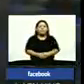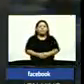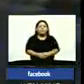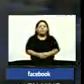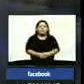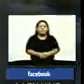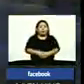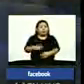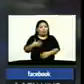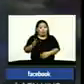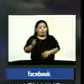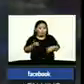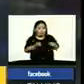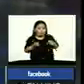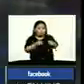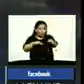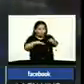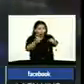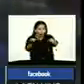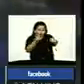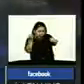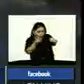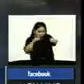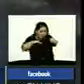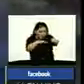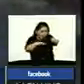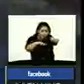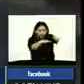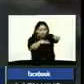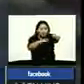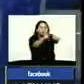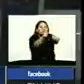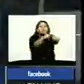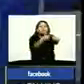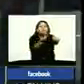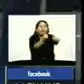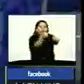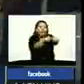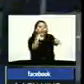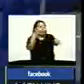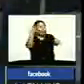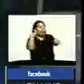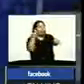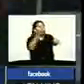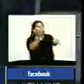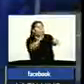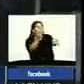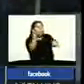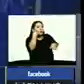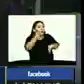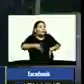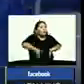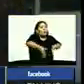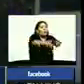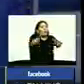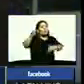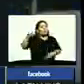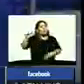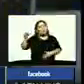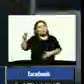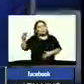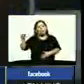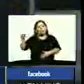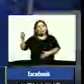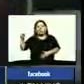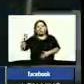Tras una persecución policial, autoridades interceptaron un vehículo con reporte de robo a la altura de la colonia San Antonio en la